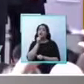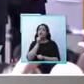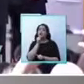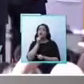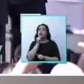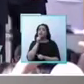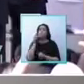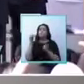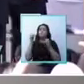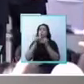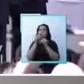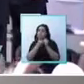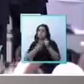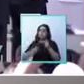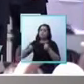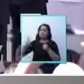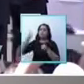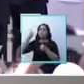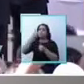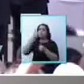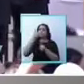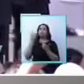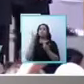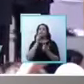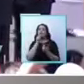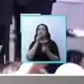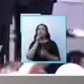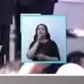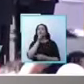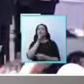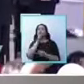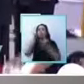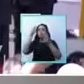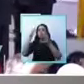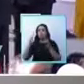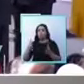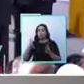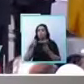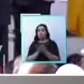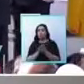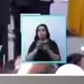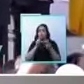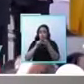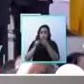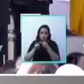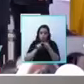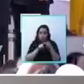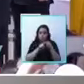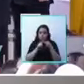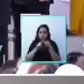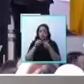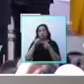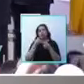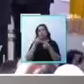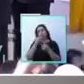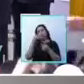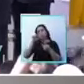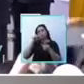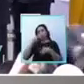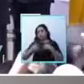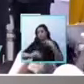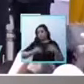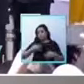en el país, pero acompañado de esto una campaña de descalificación al extremo que,